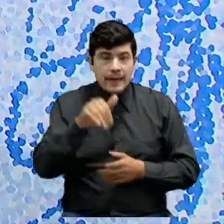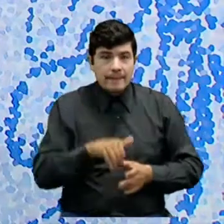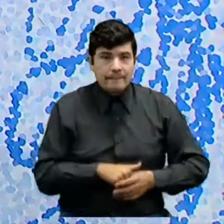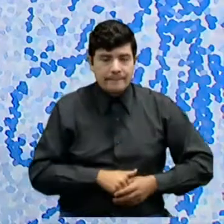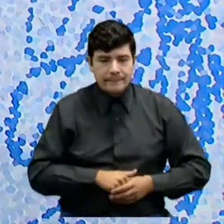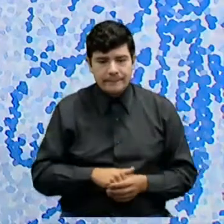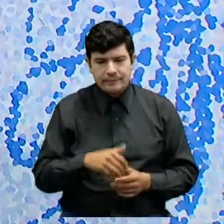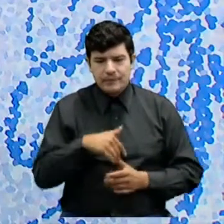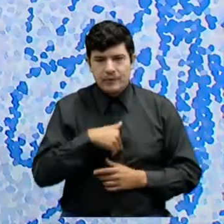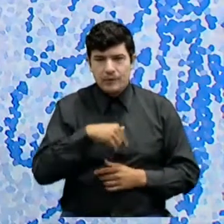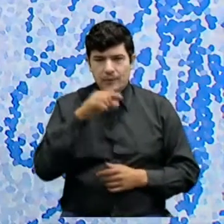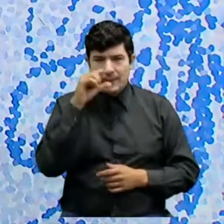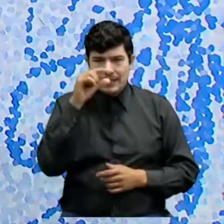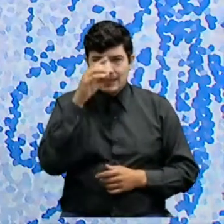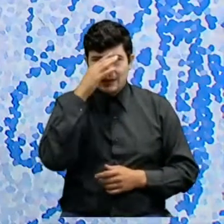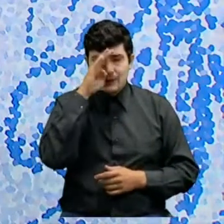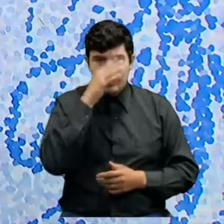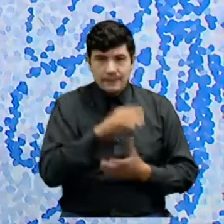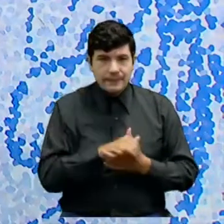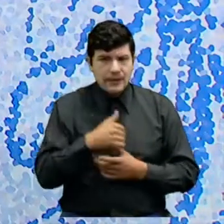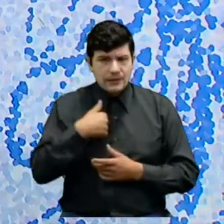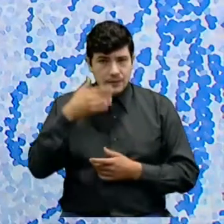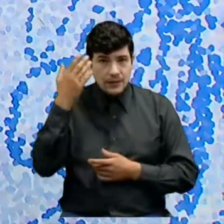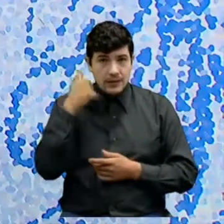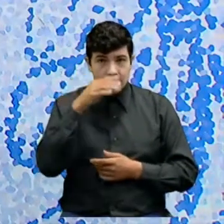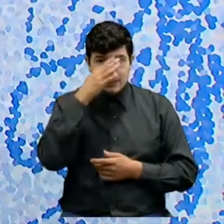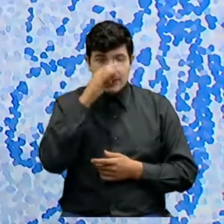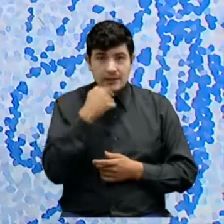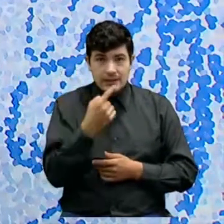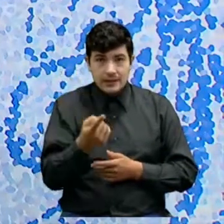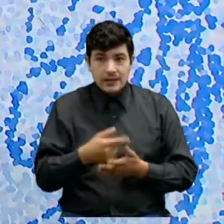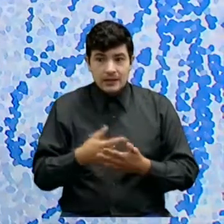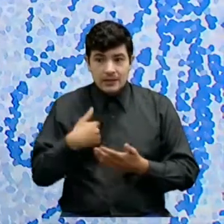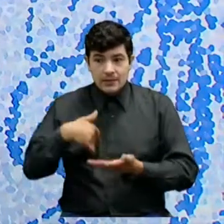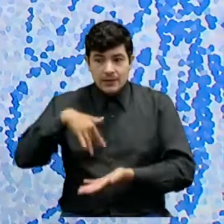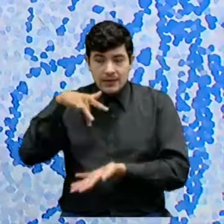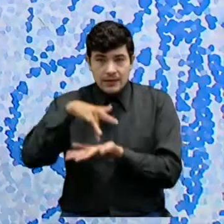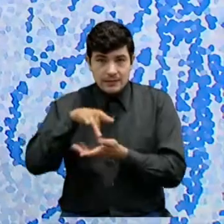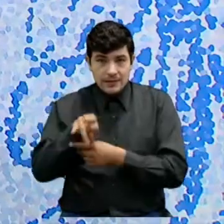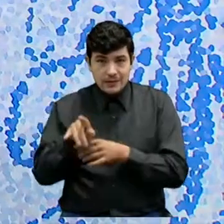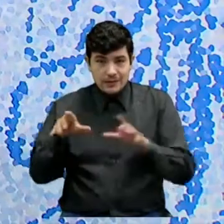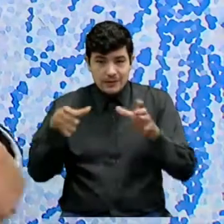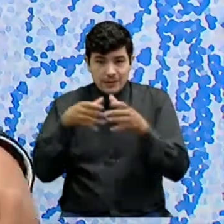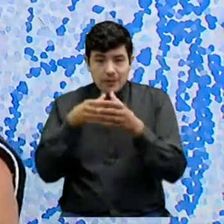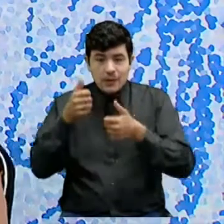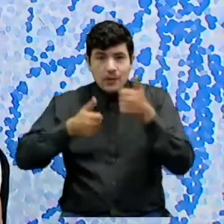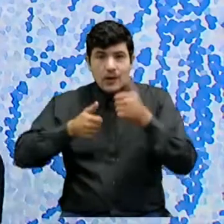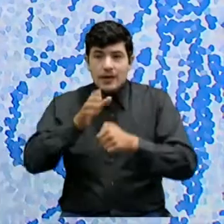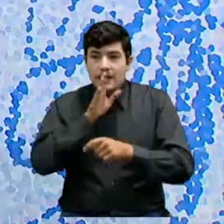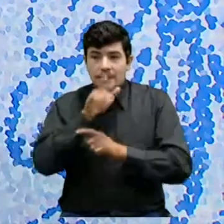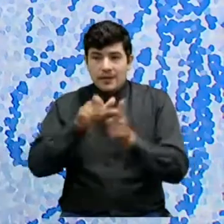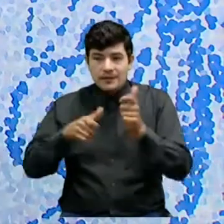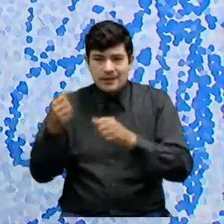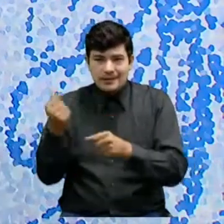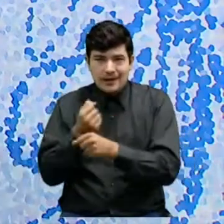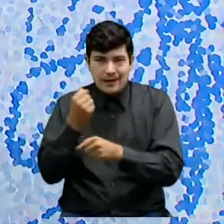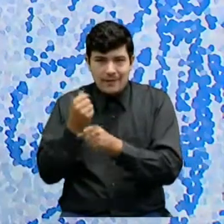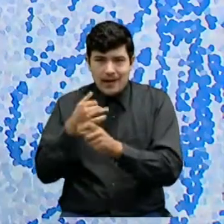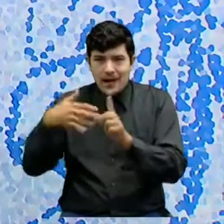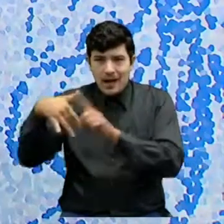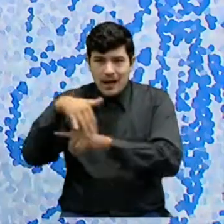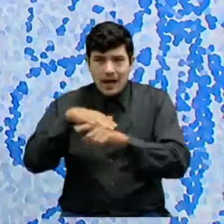Tengo una pequeña inquietud. La inquietud es que yo formo parte del grupo de trabajadores del área